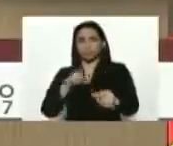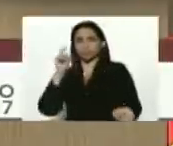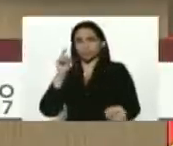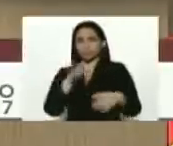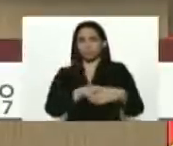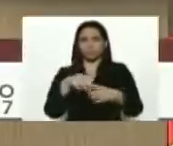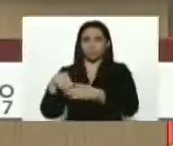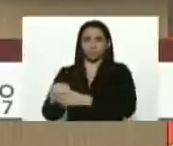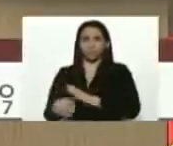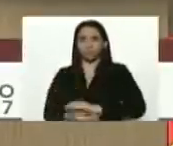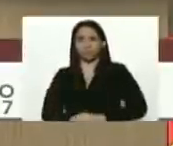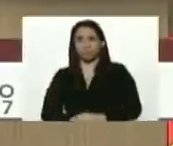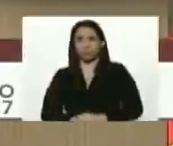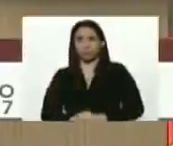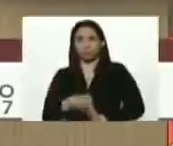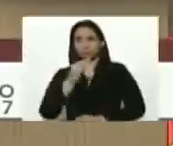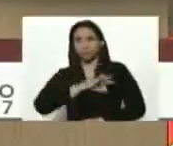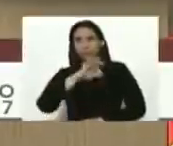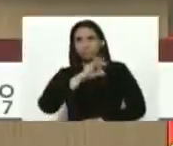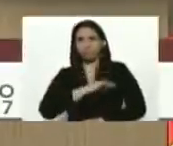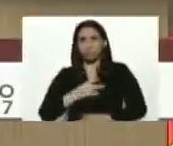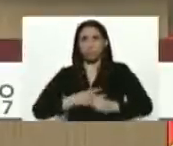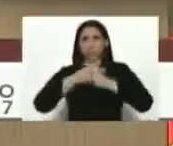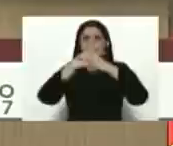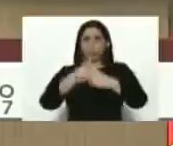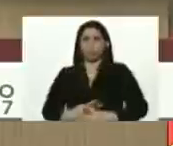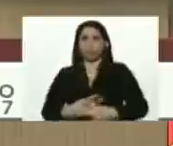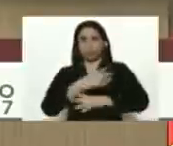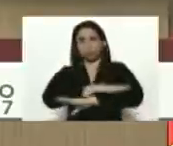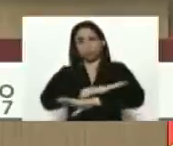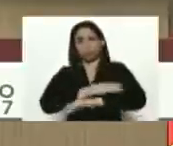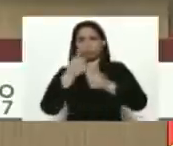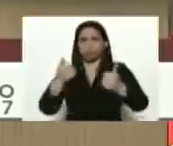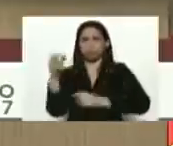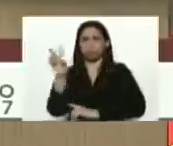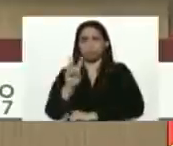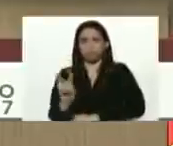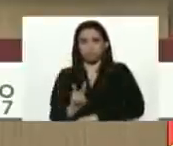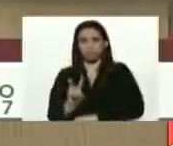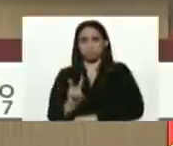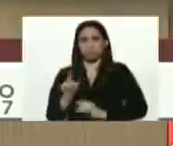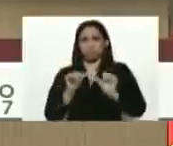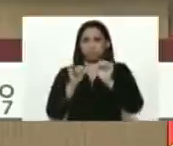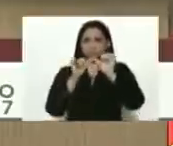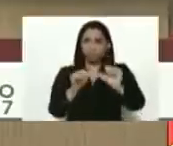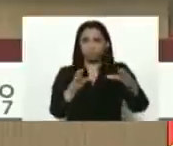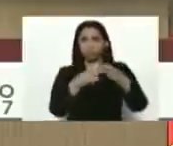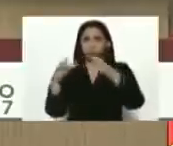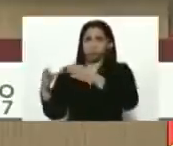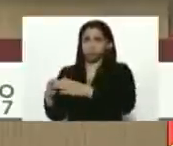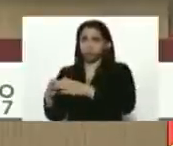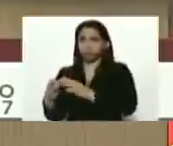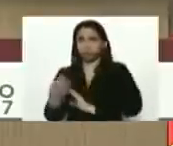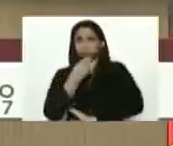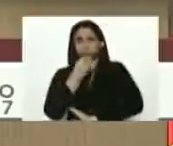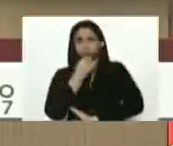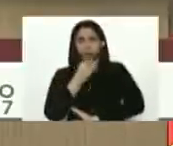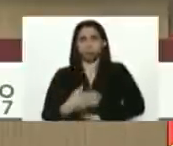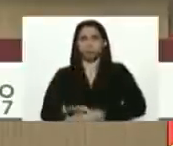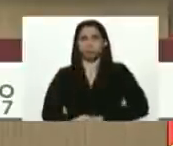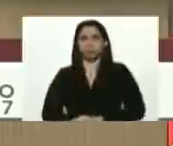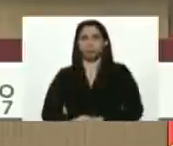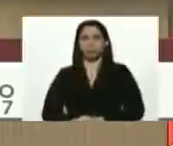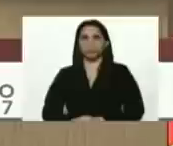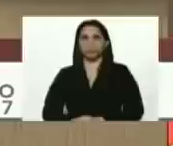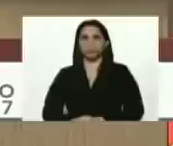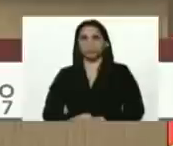cuarentena social, bueno, voluntaria y disciplinada en Venezuela. Permanece el sector de los alimentos,